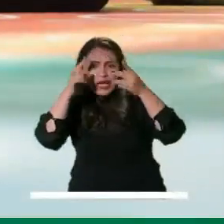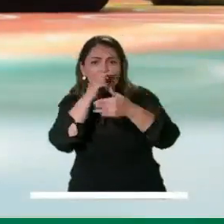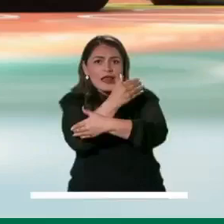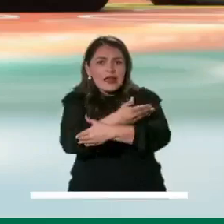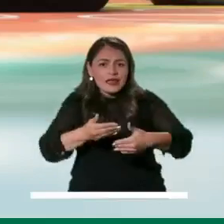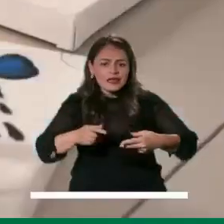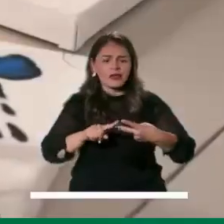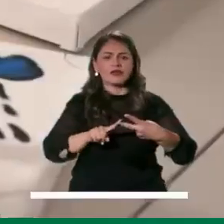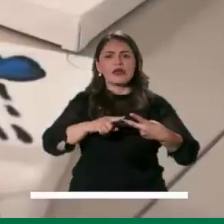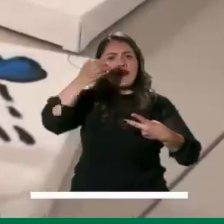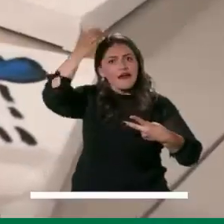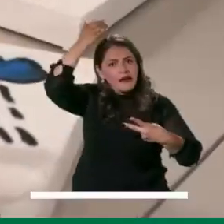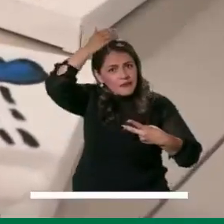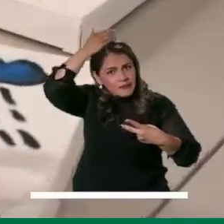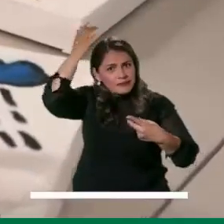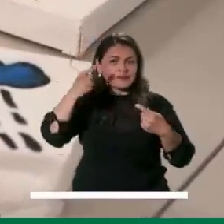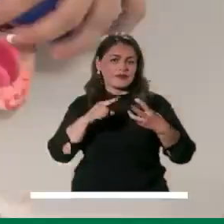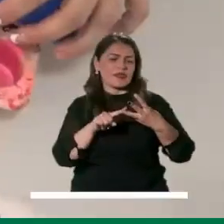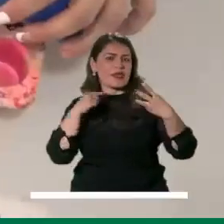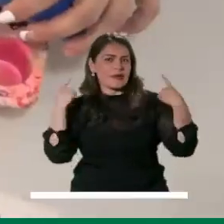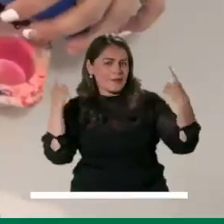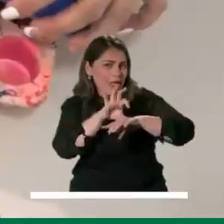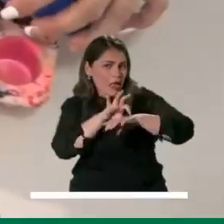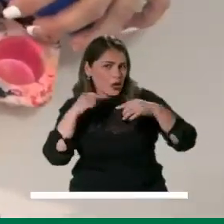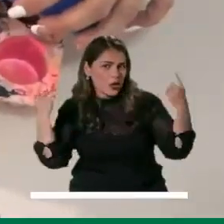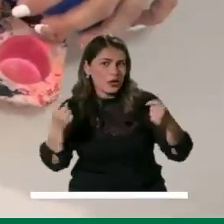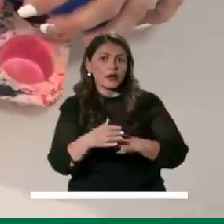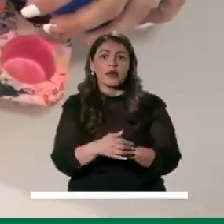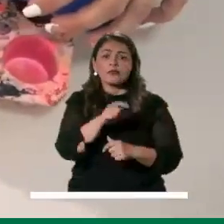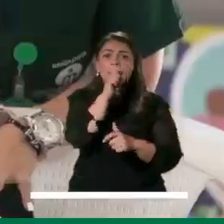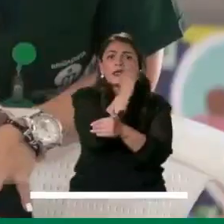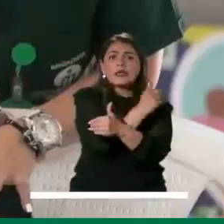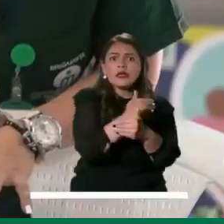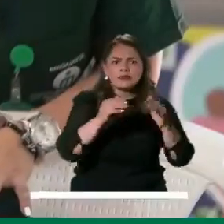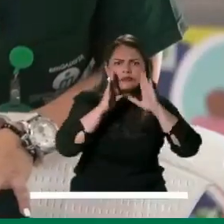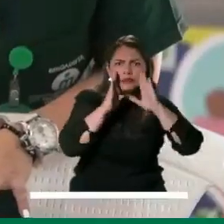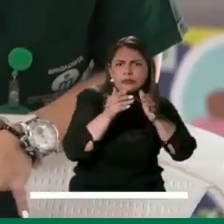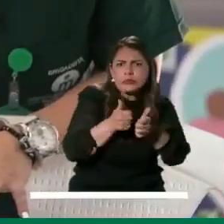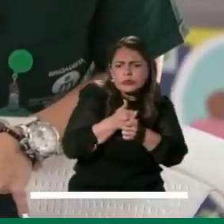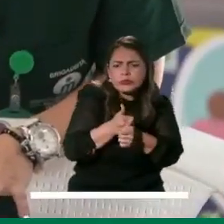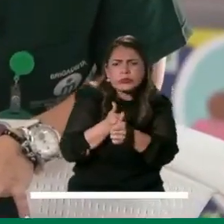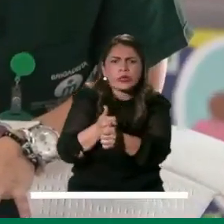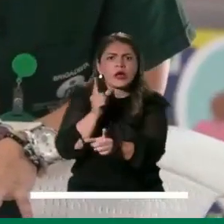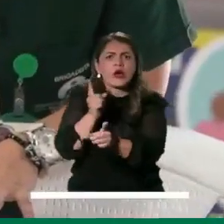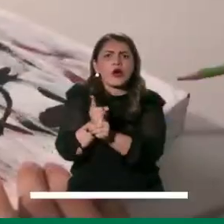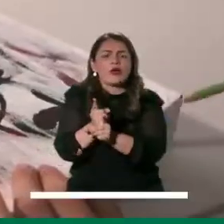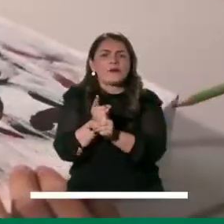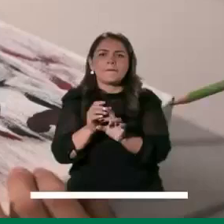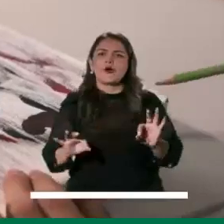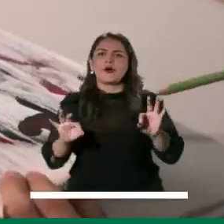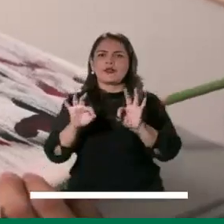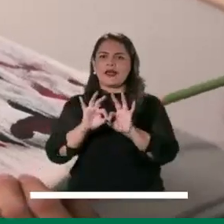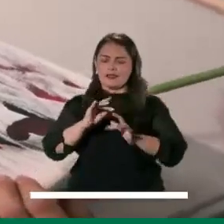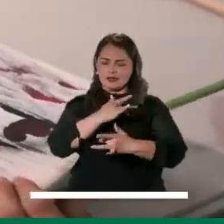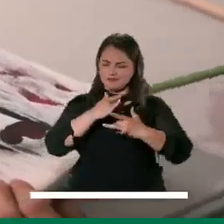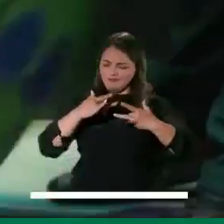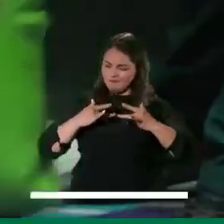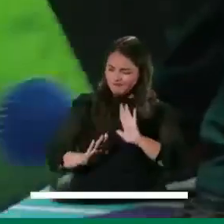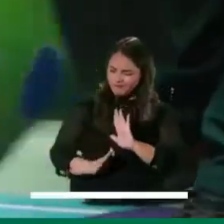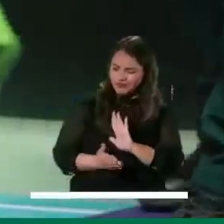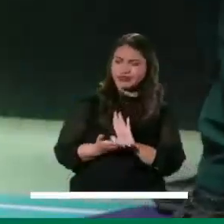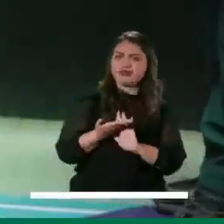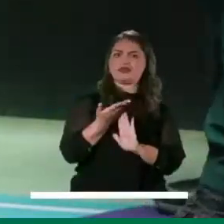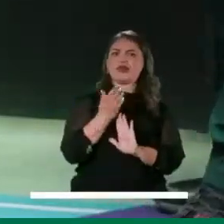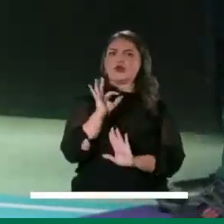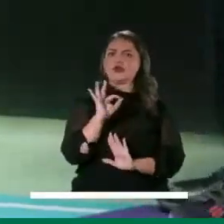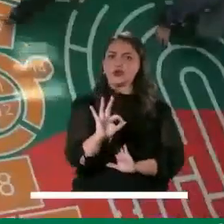y enfermería, que trabajan para que mis queridos pacientes tengan un acompañante permanente, factor fundamental para la